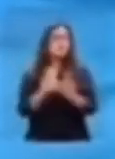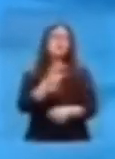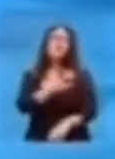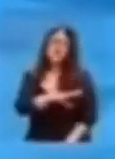en chile